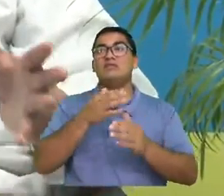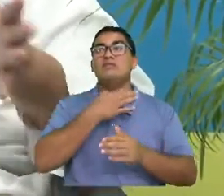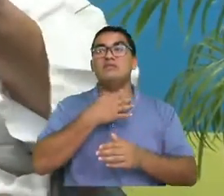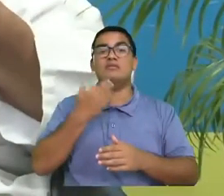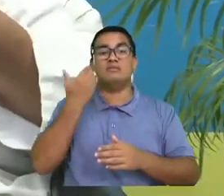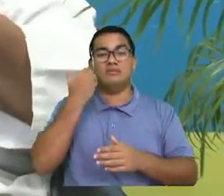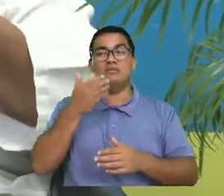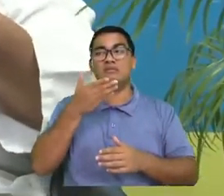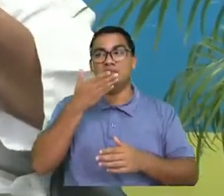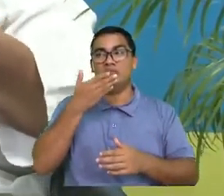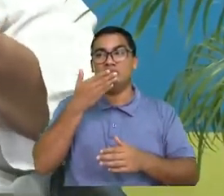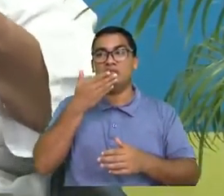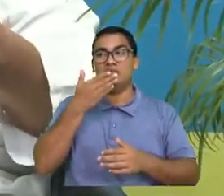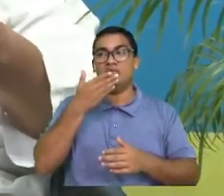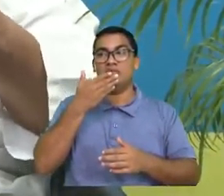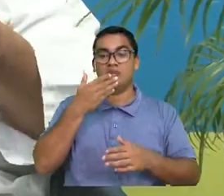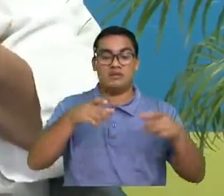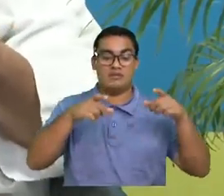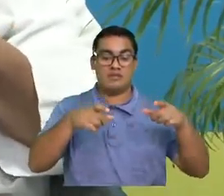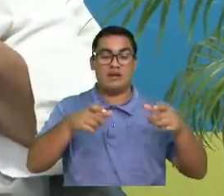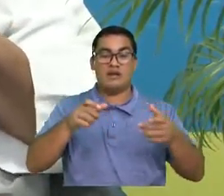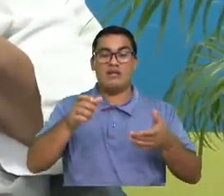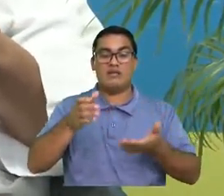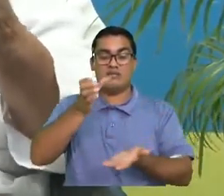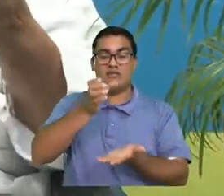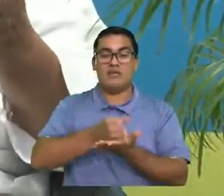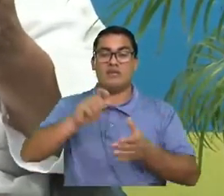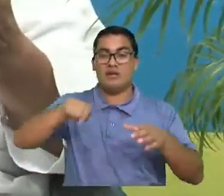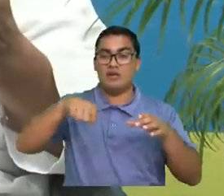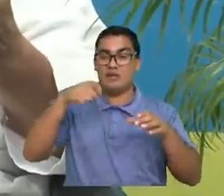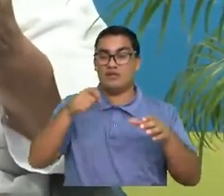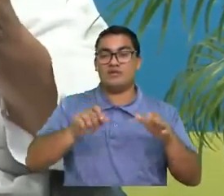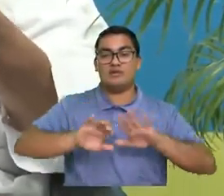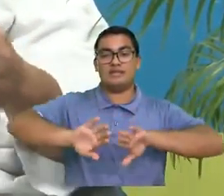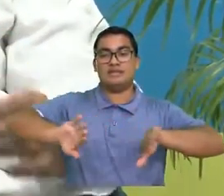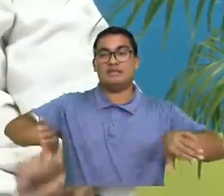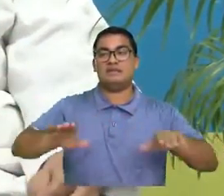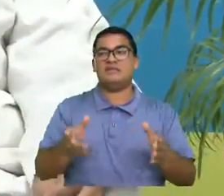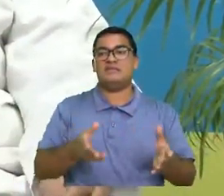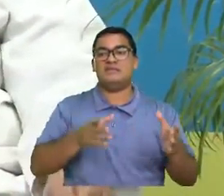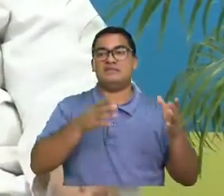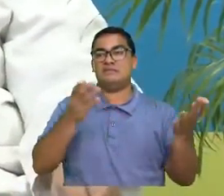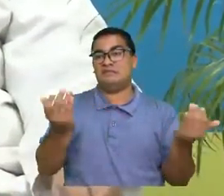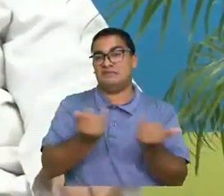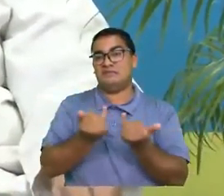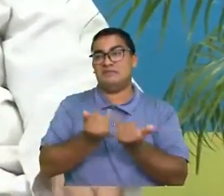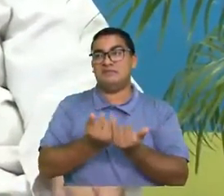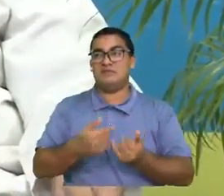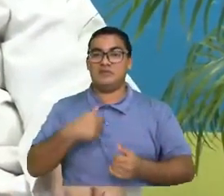que mantener el platito, el vaso, la cuchara de esa persona aparte. Porque si no, yo voy a